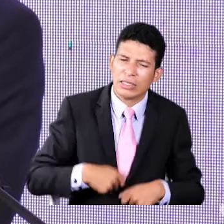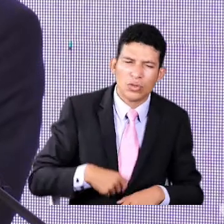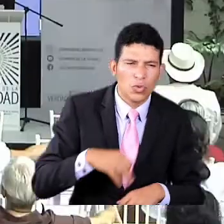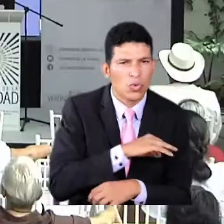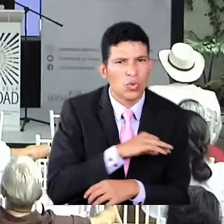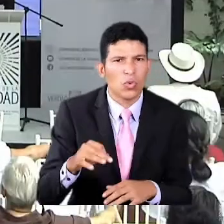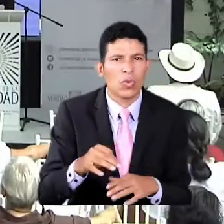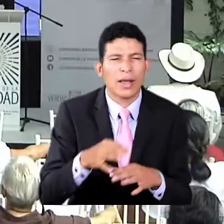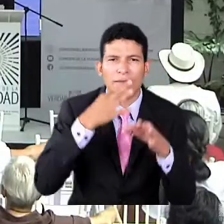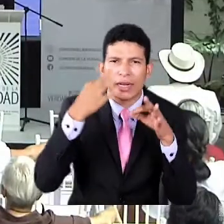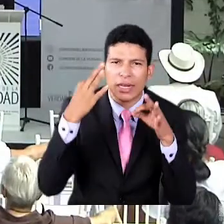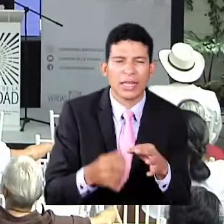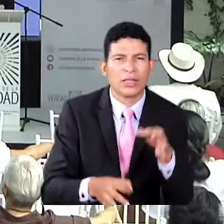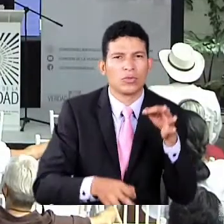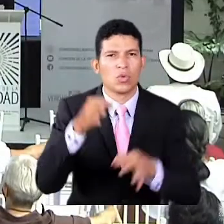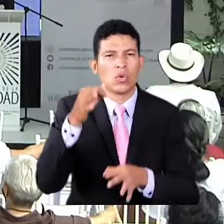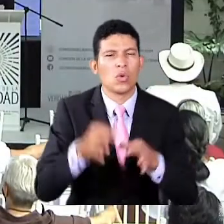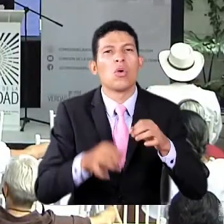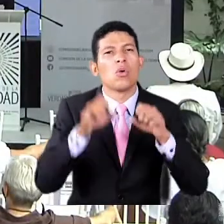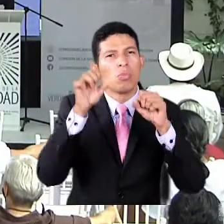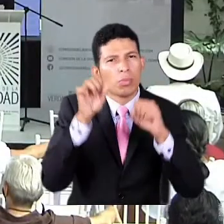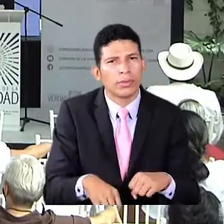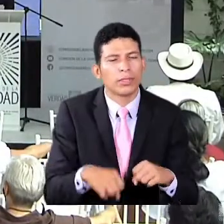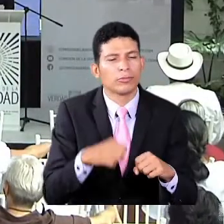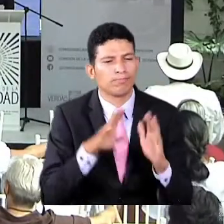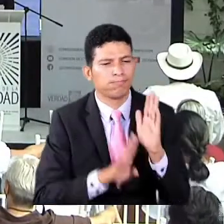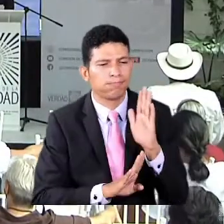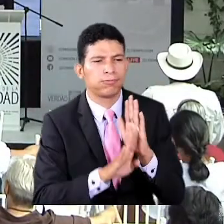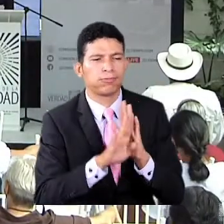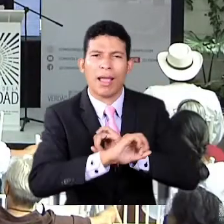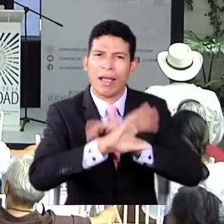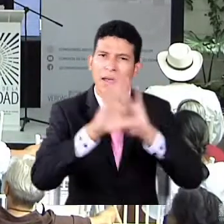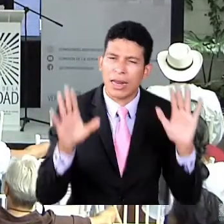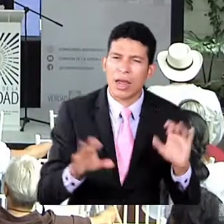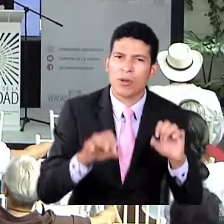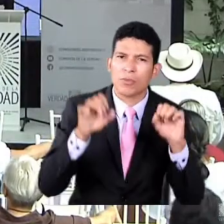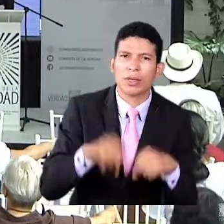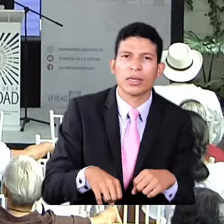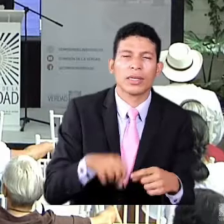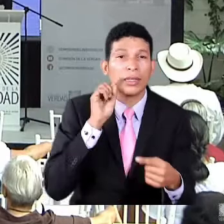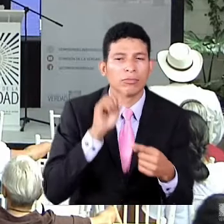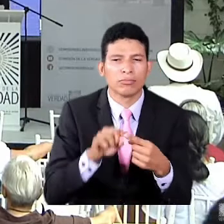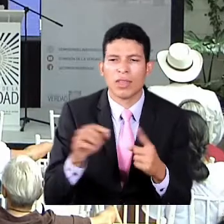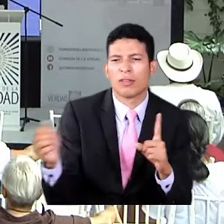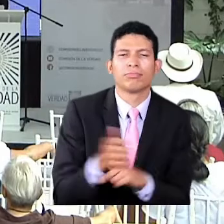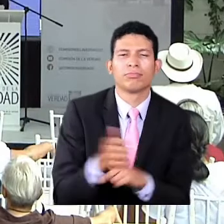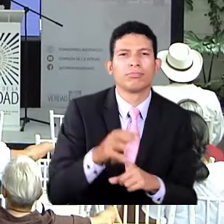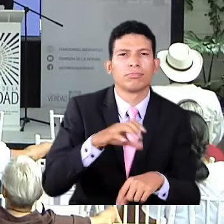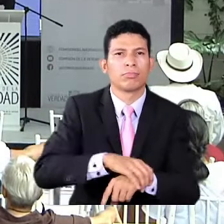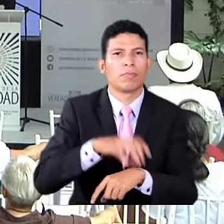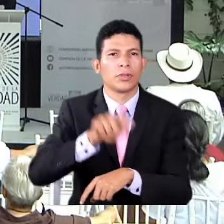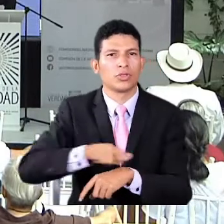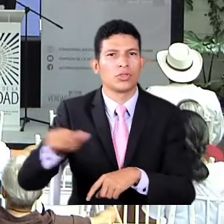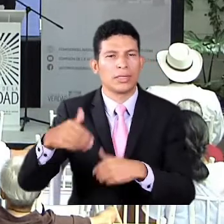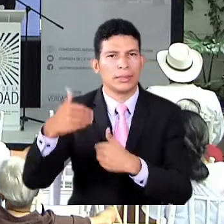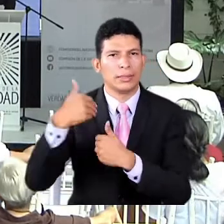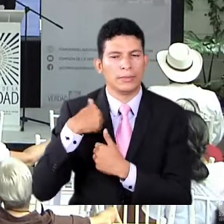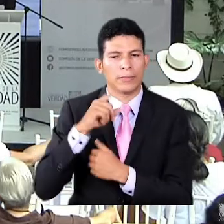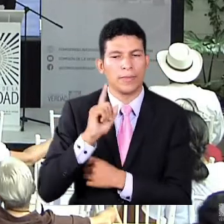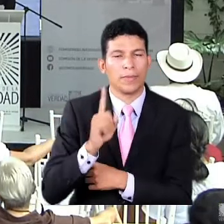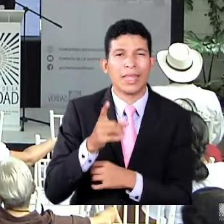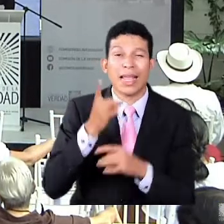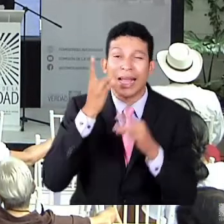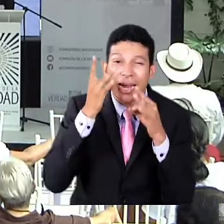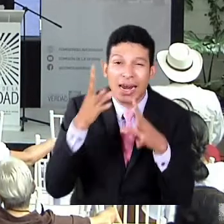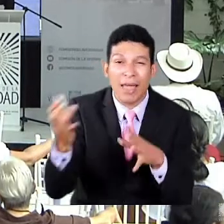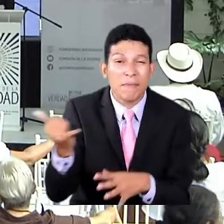avanzar en el esclarecimiento completo de los hechos y en la determinación de los responsables violaciones graves a los